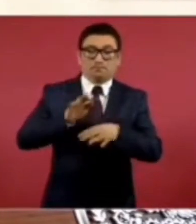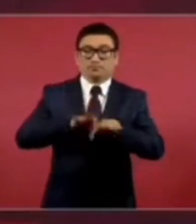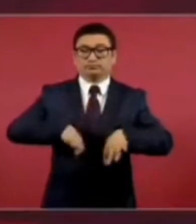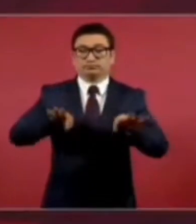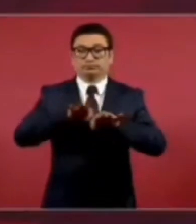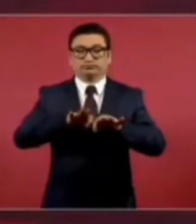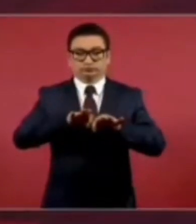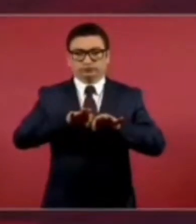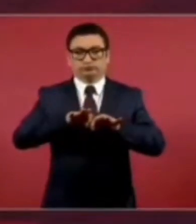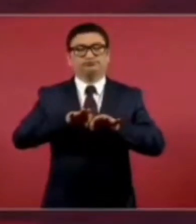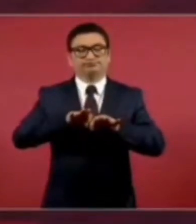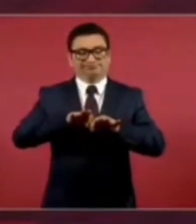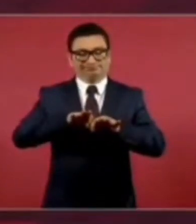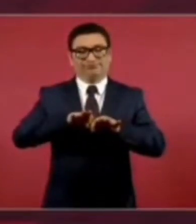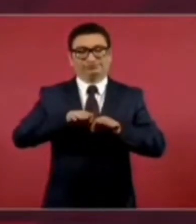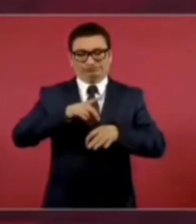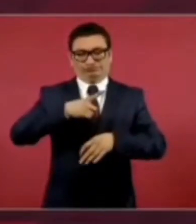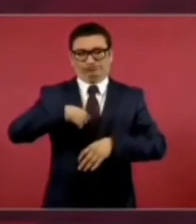que nos deja